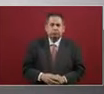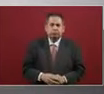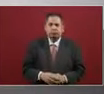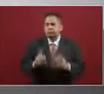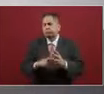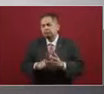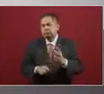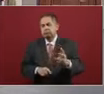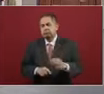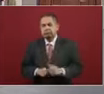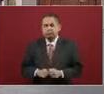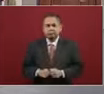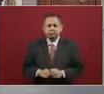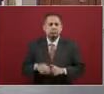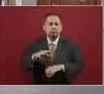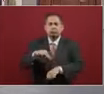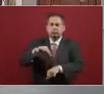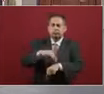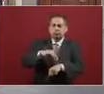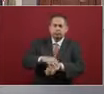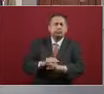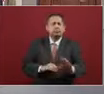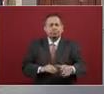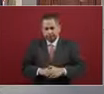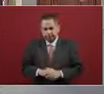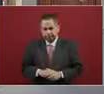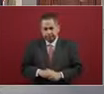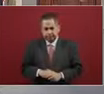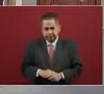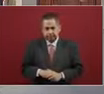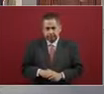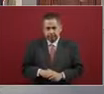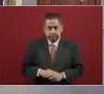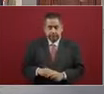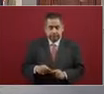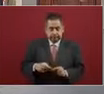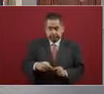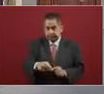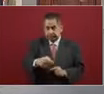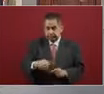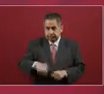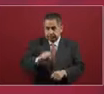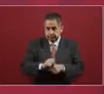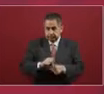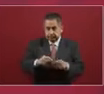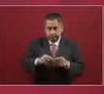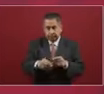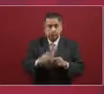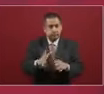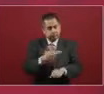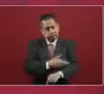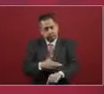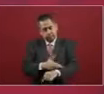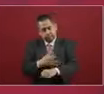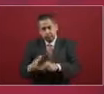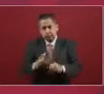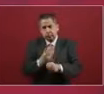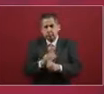Tercero, los médicos, que en esta misma semana se arregle